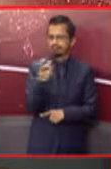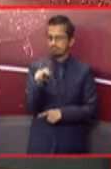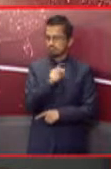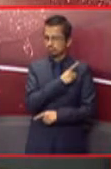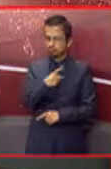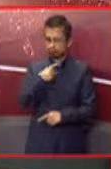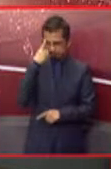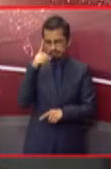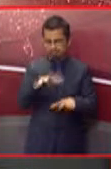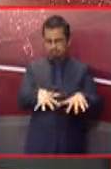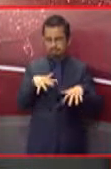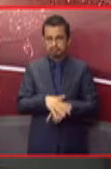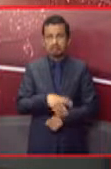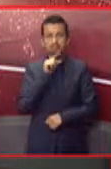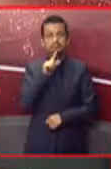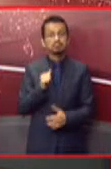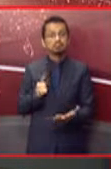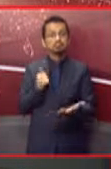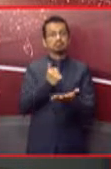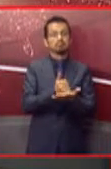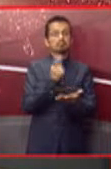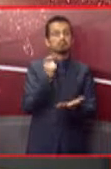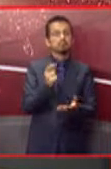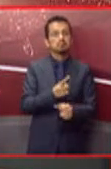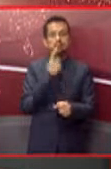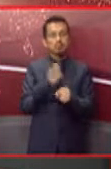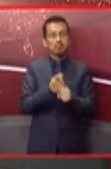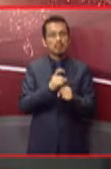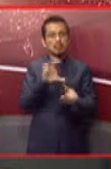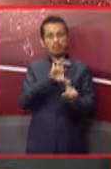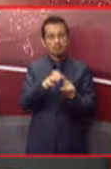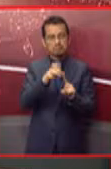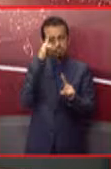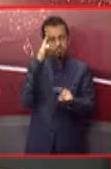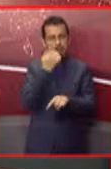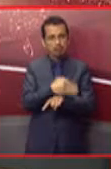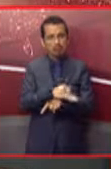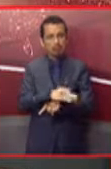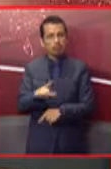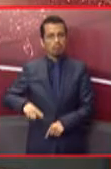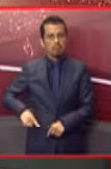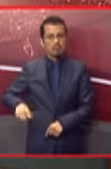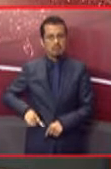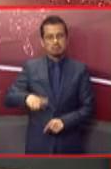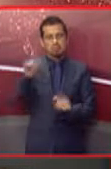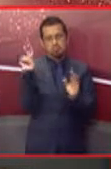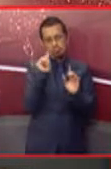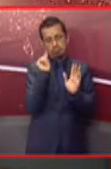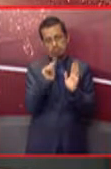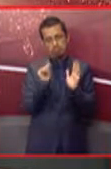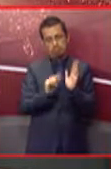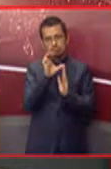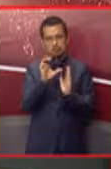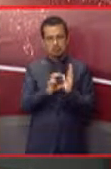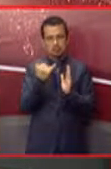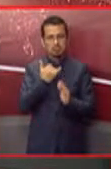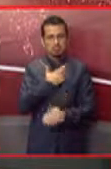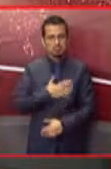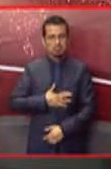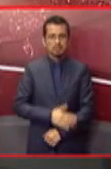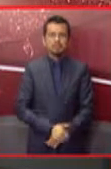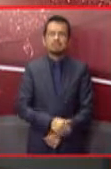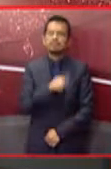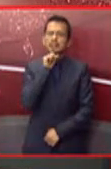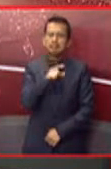Permanente. Quedó instalada formalmente la primera comisión de la Permanente de Gobernación, Puntos Constitucionales y Justicia. También